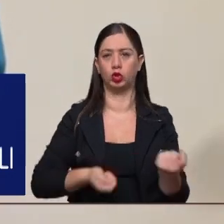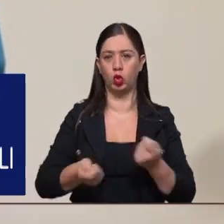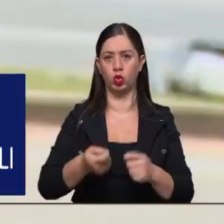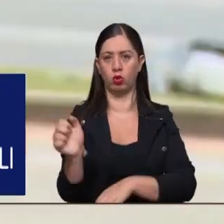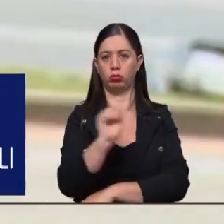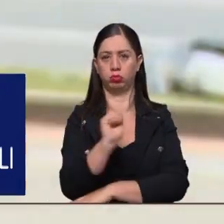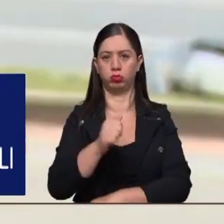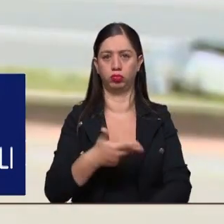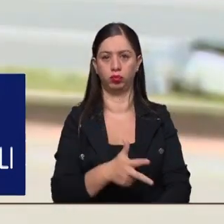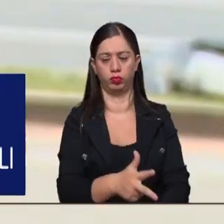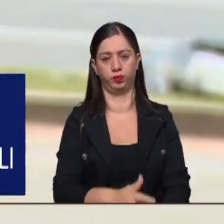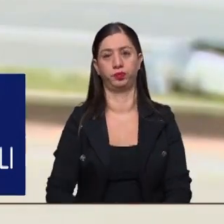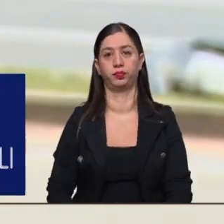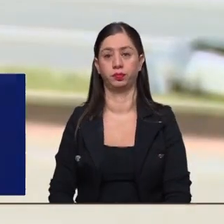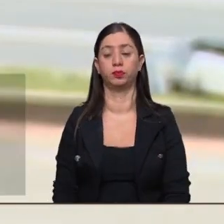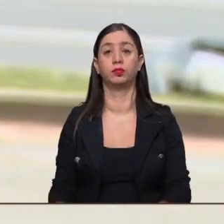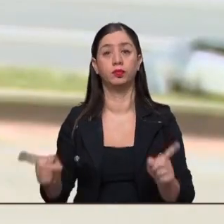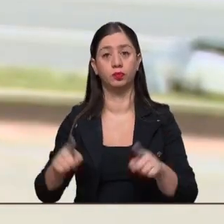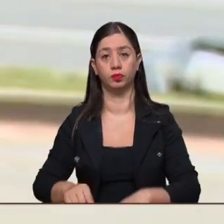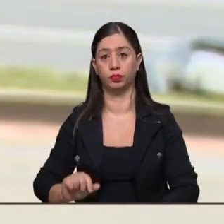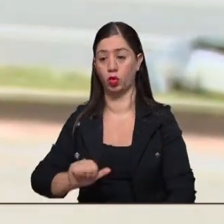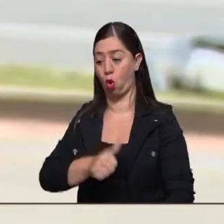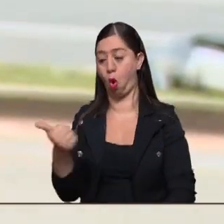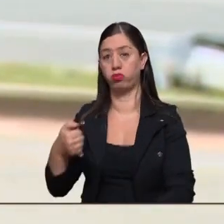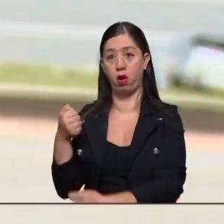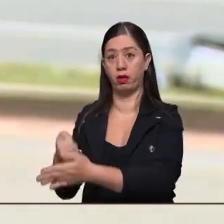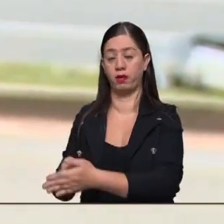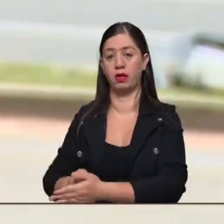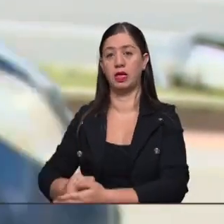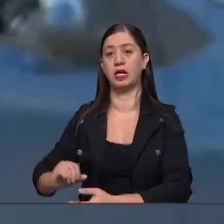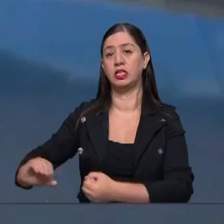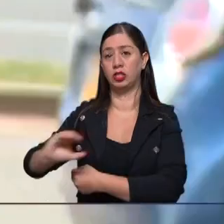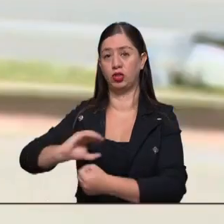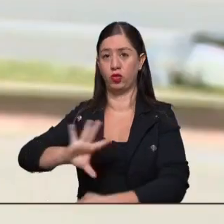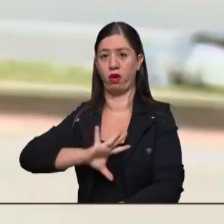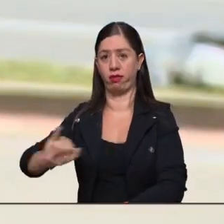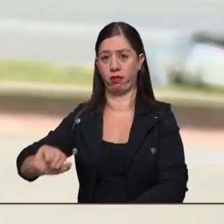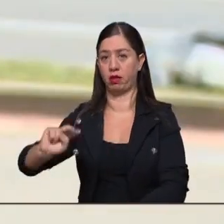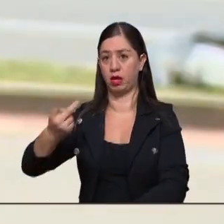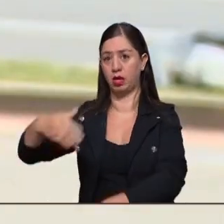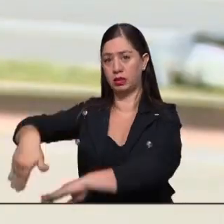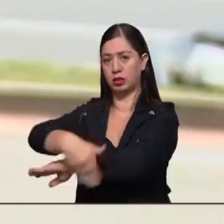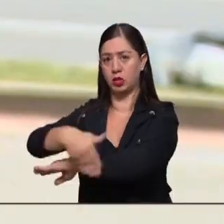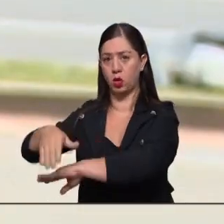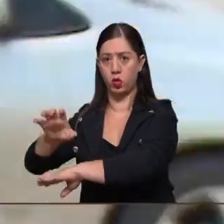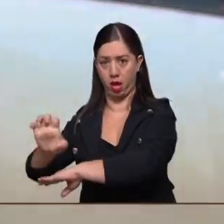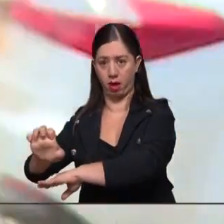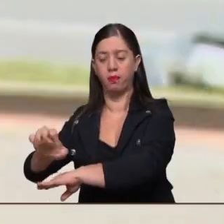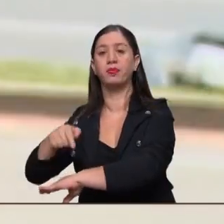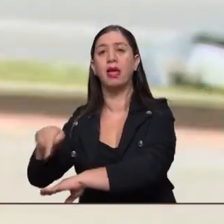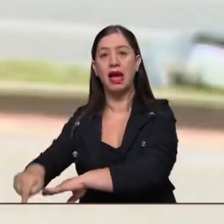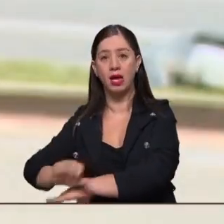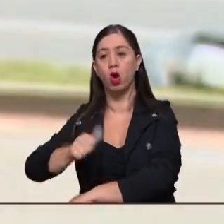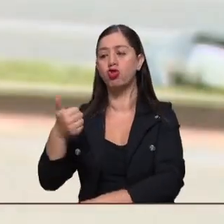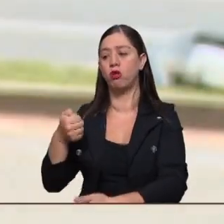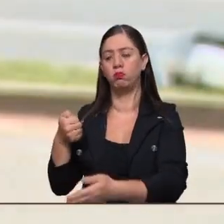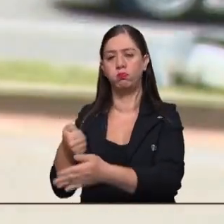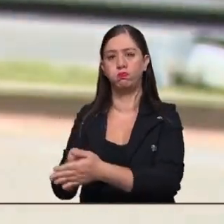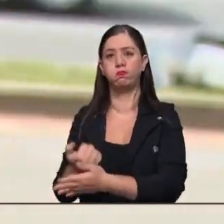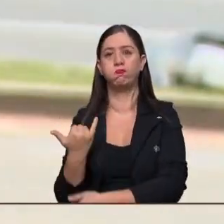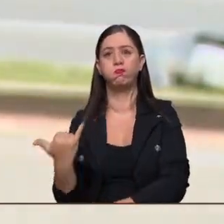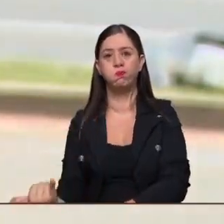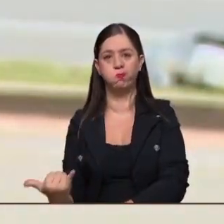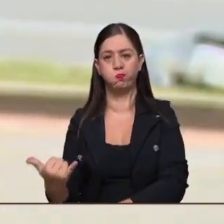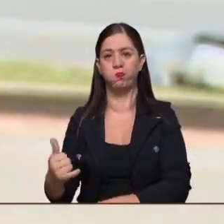vehículo. Mientras tanto, en la avenida Ciudad de Cali, con carrera Segunda E, otro automóvil cayó al interior